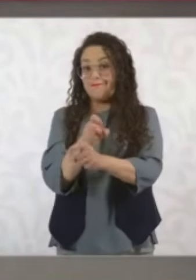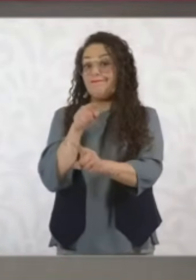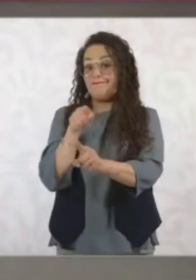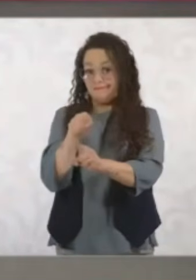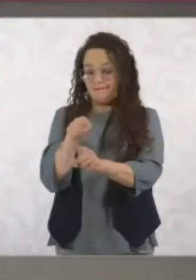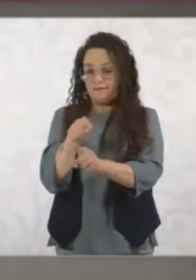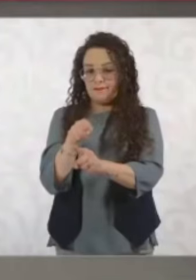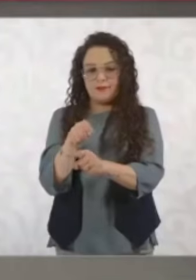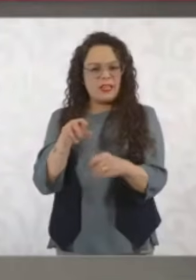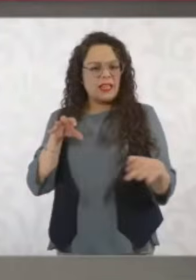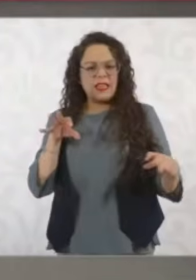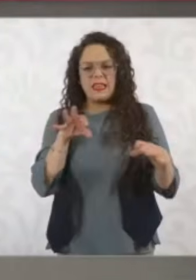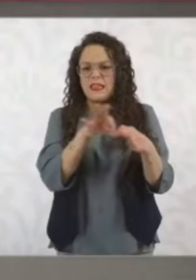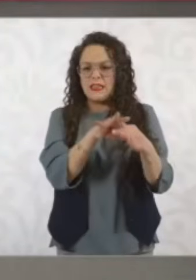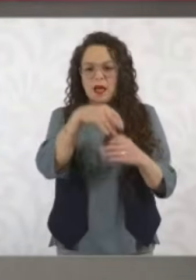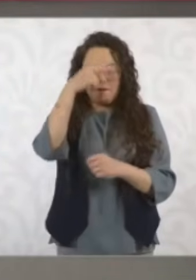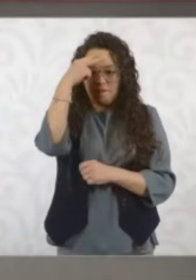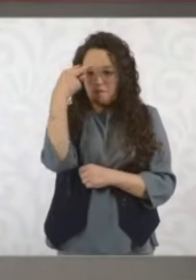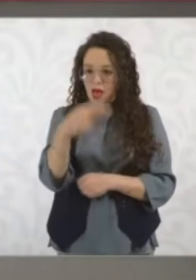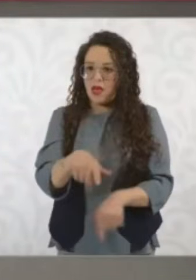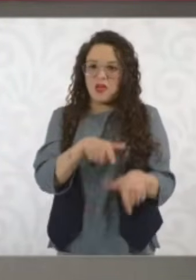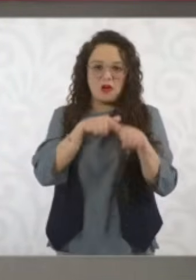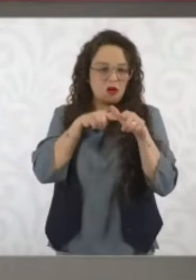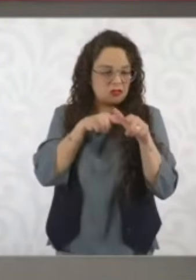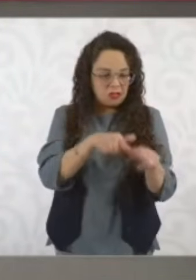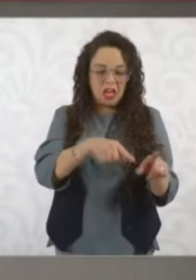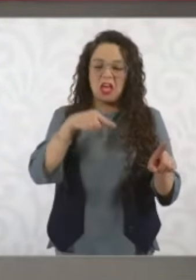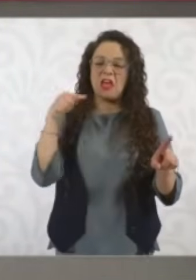vinculada a México sigue.